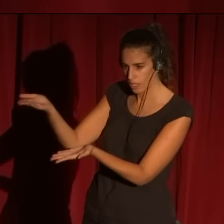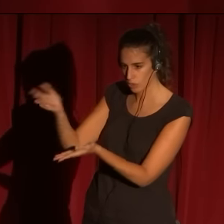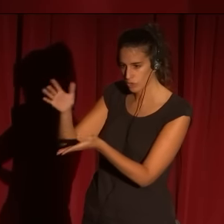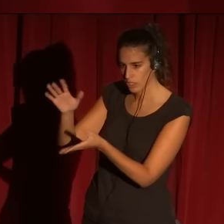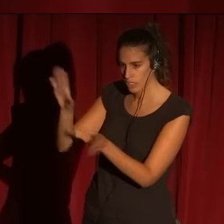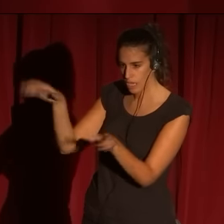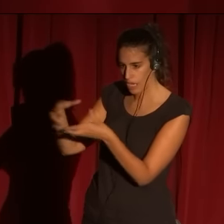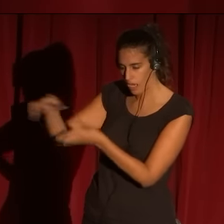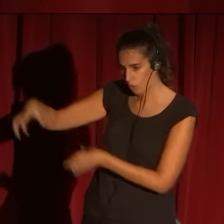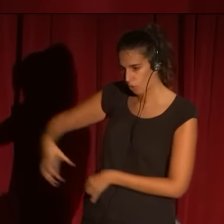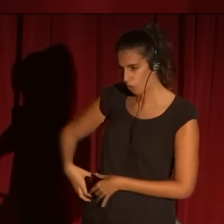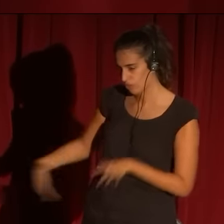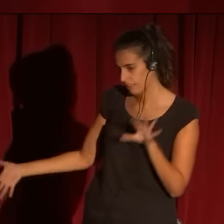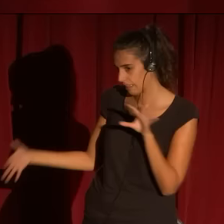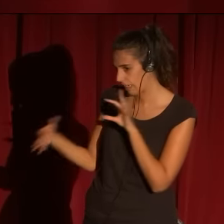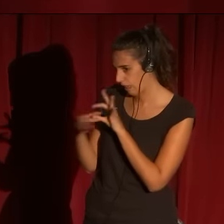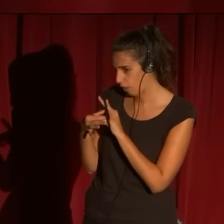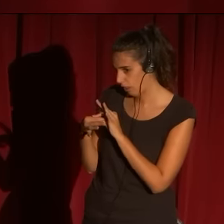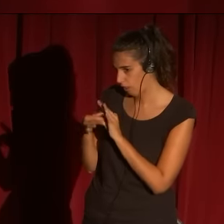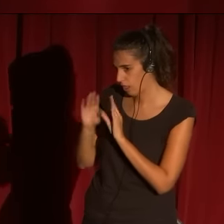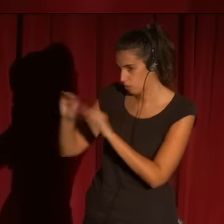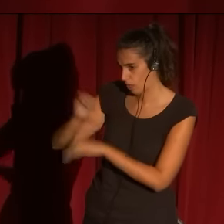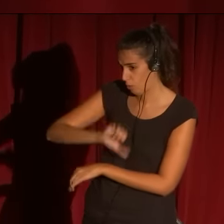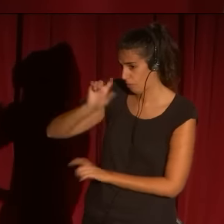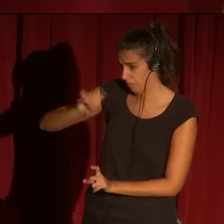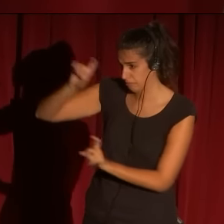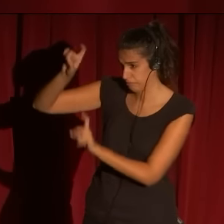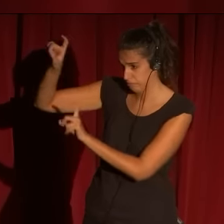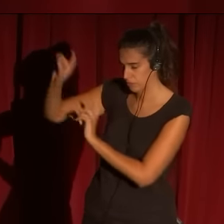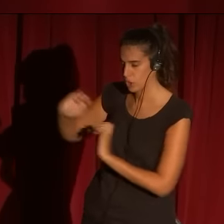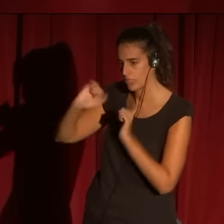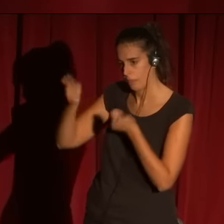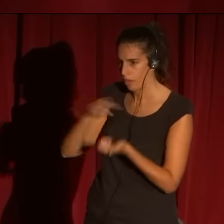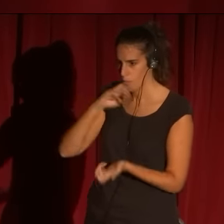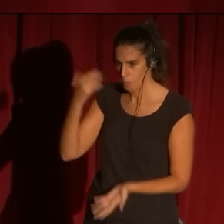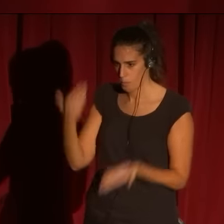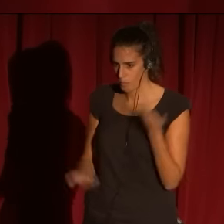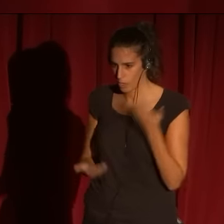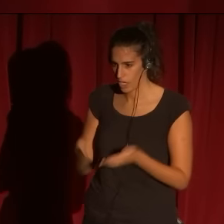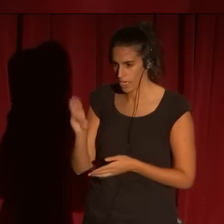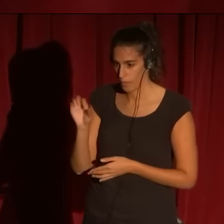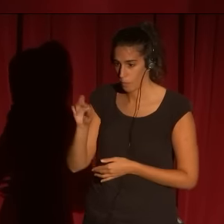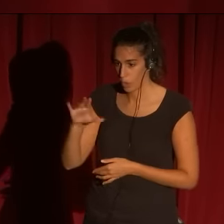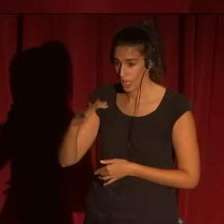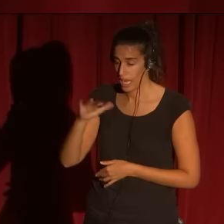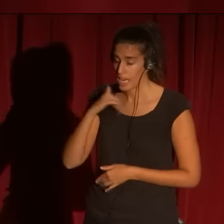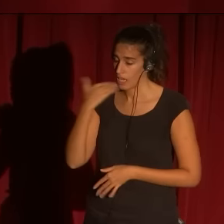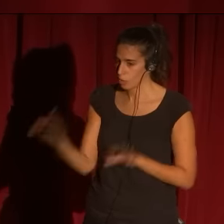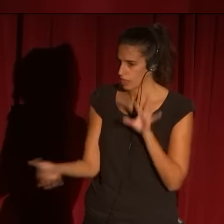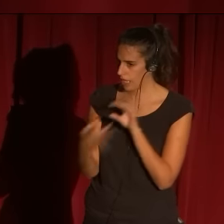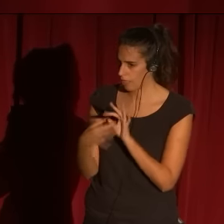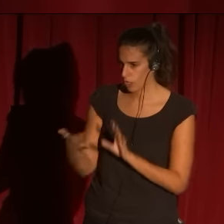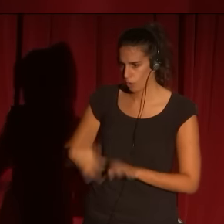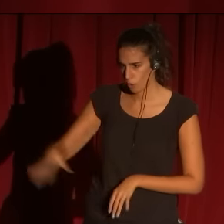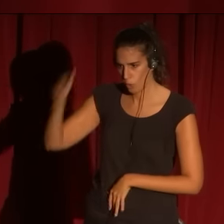cortes que están relacionadas con la suya por todo Europa y se empieza a valorar la por porcelana como un tipo de objeto que está vinculado a la monarquía